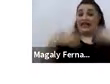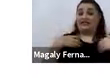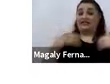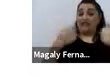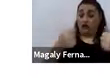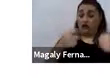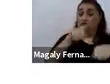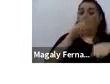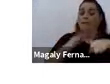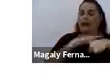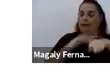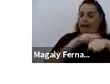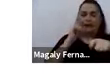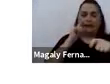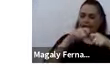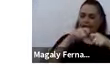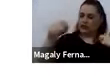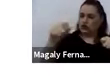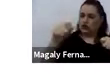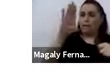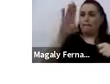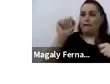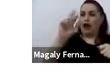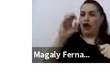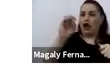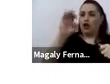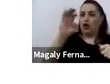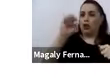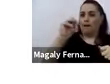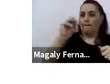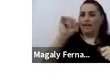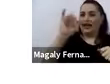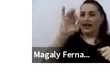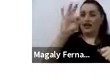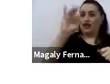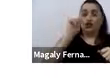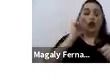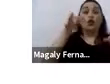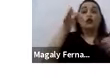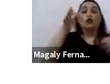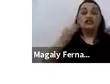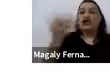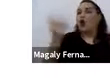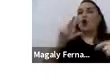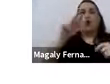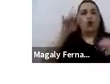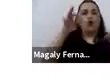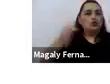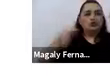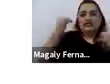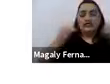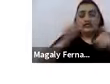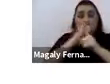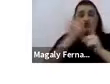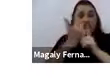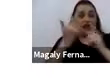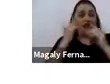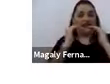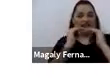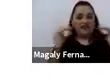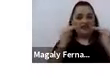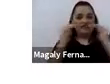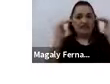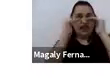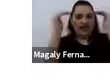un barómetro de la justicia o injusticia social en sus niveles, en su distribución, en